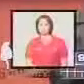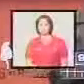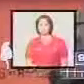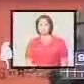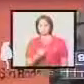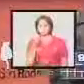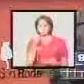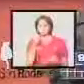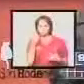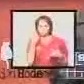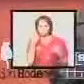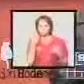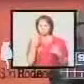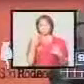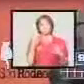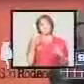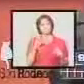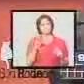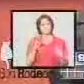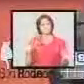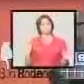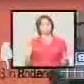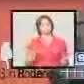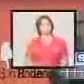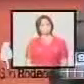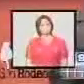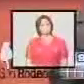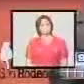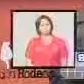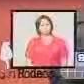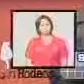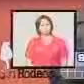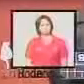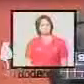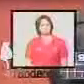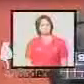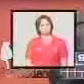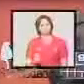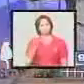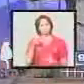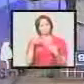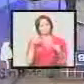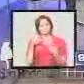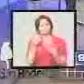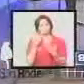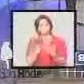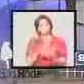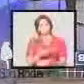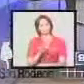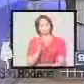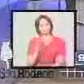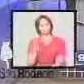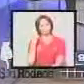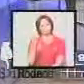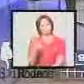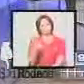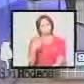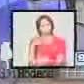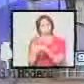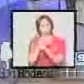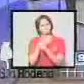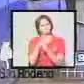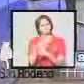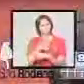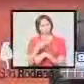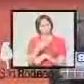puedo ir. Ok. Ajá. Perfecto. Sí, porque lo que entendí es que hizo un reclamo